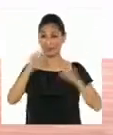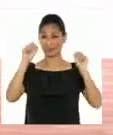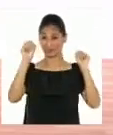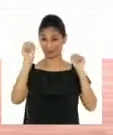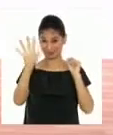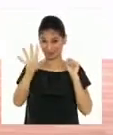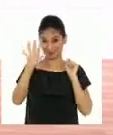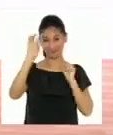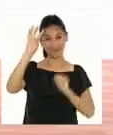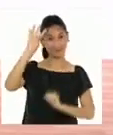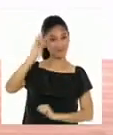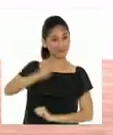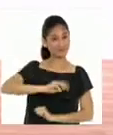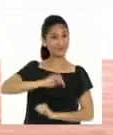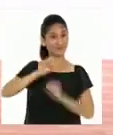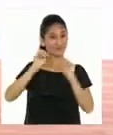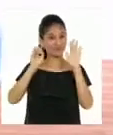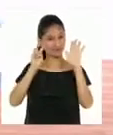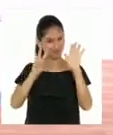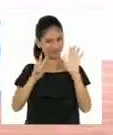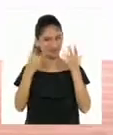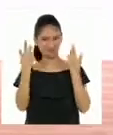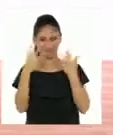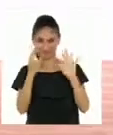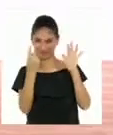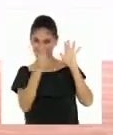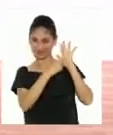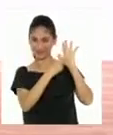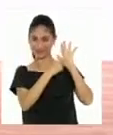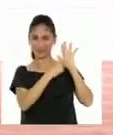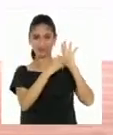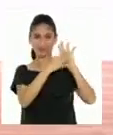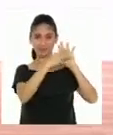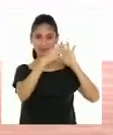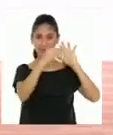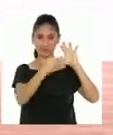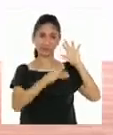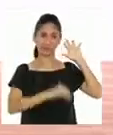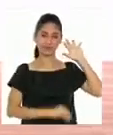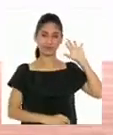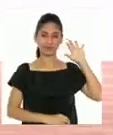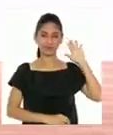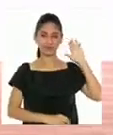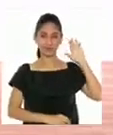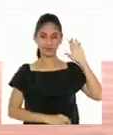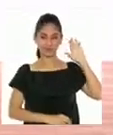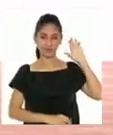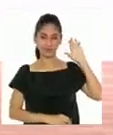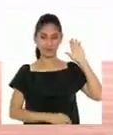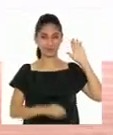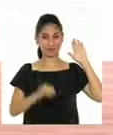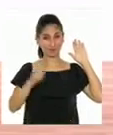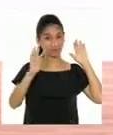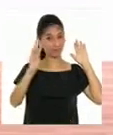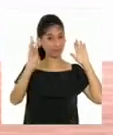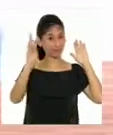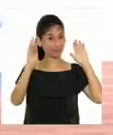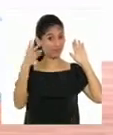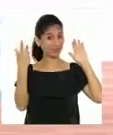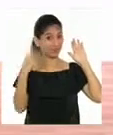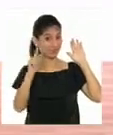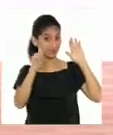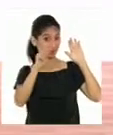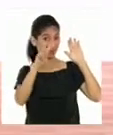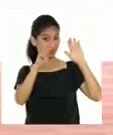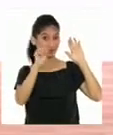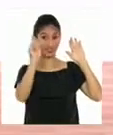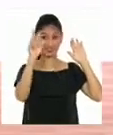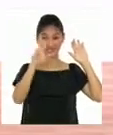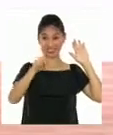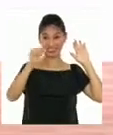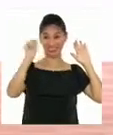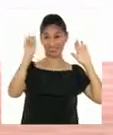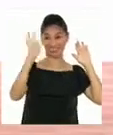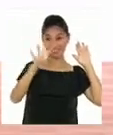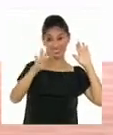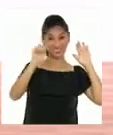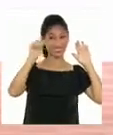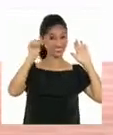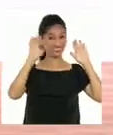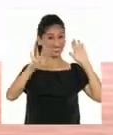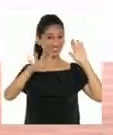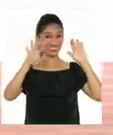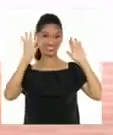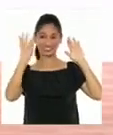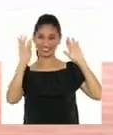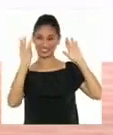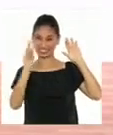6, 7, va. Y 1, 2, 3, 4, 5, 6. Y 1, 2, 3,